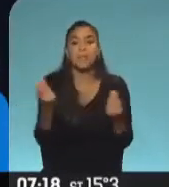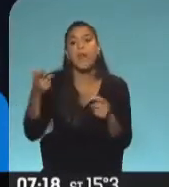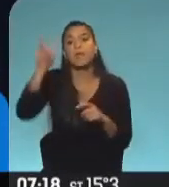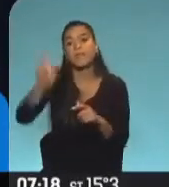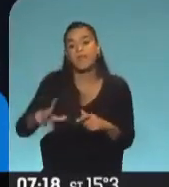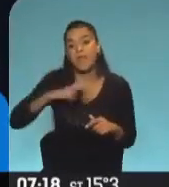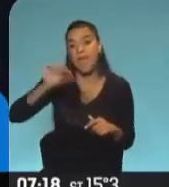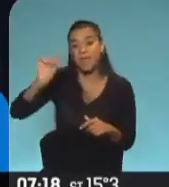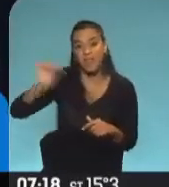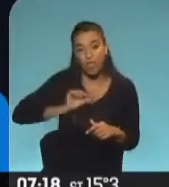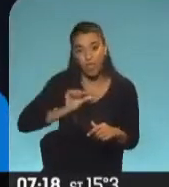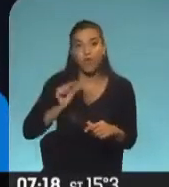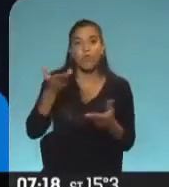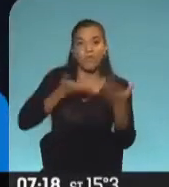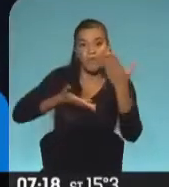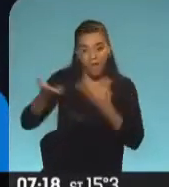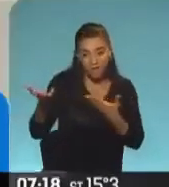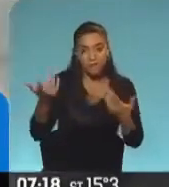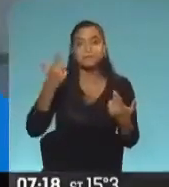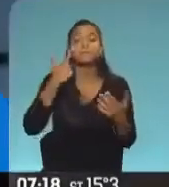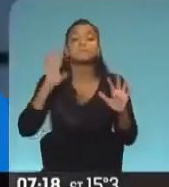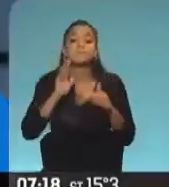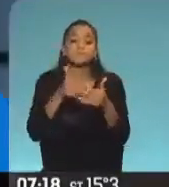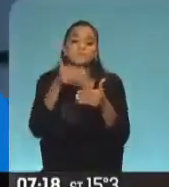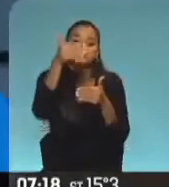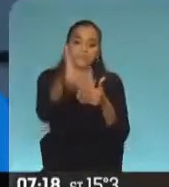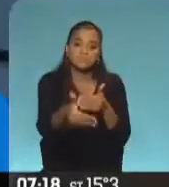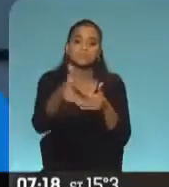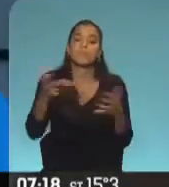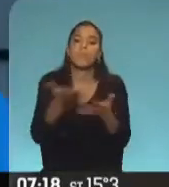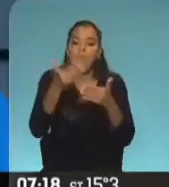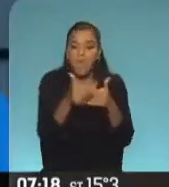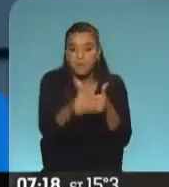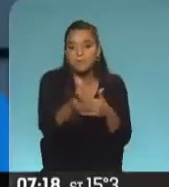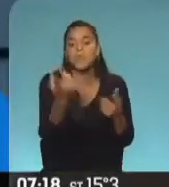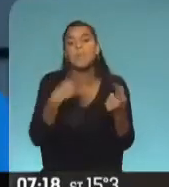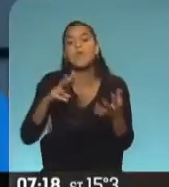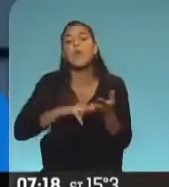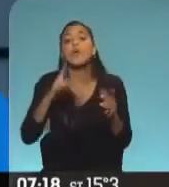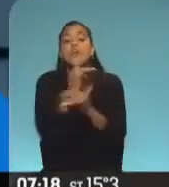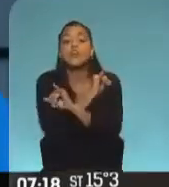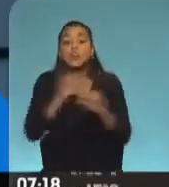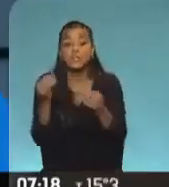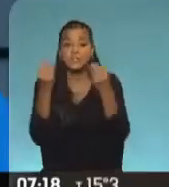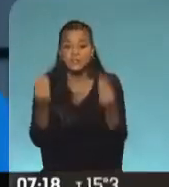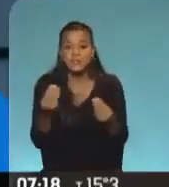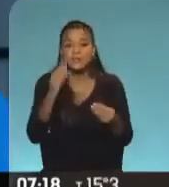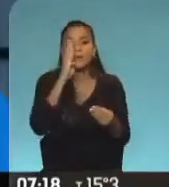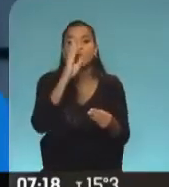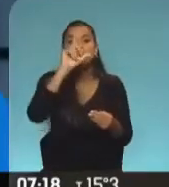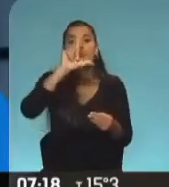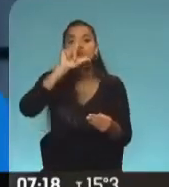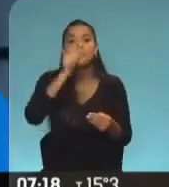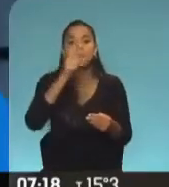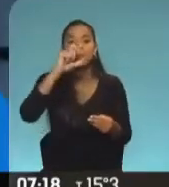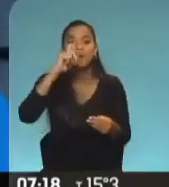acreedores entren al canje. Todo indica que va a volver a prorrogarse por algunos días. Pero la noticia en este caso tiene que ver con BlackRock. Y